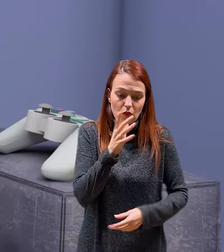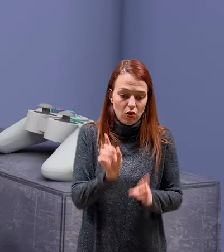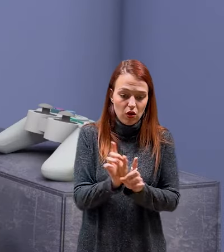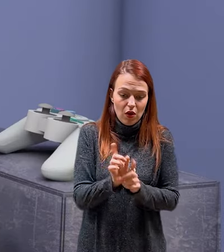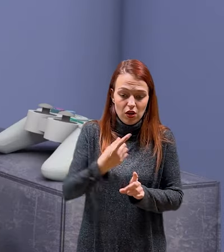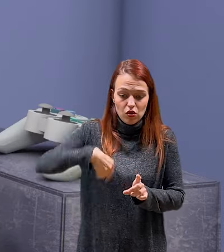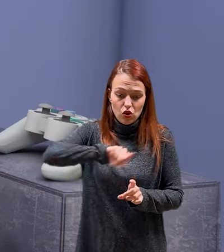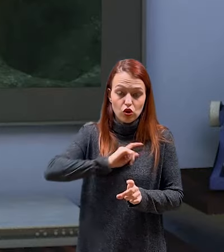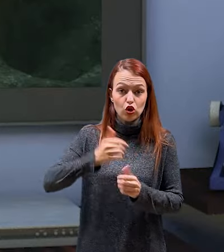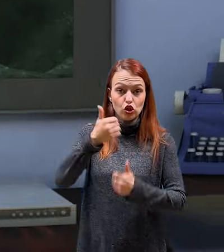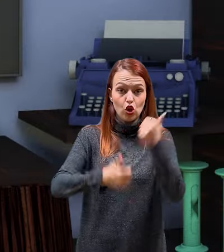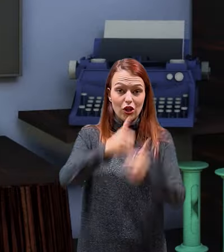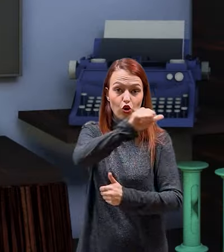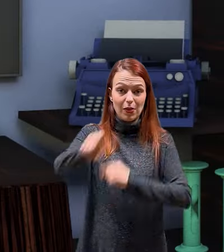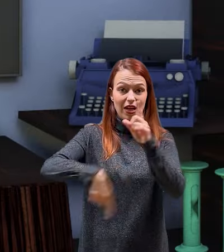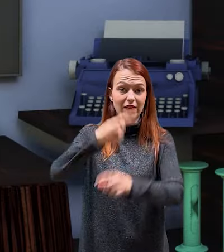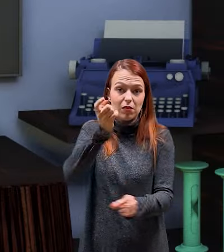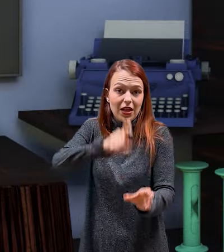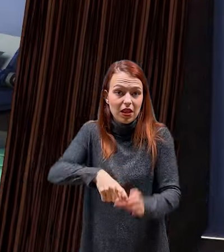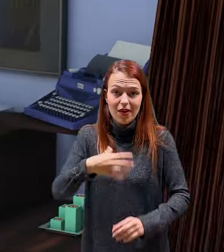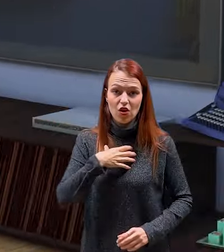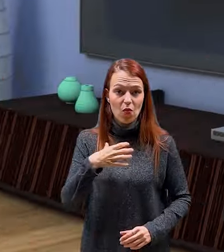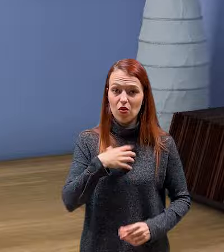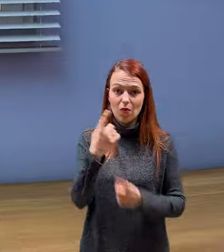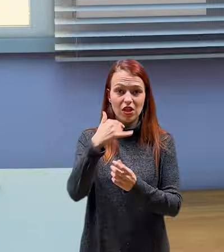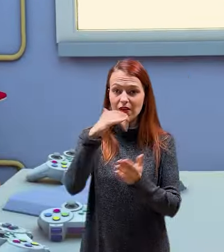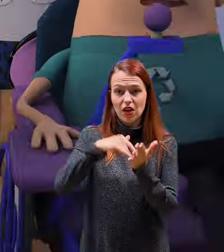podemos participar en el torneo de la semana que viene.